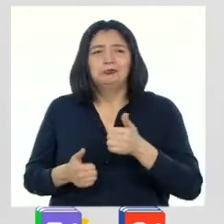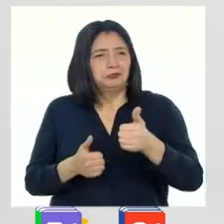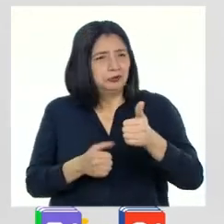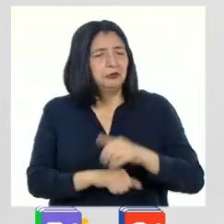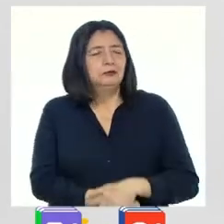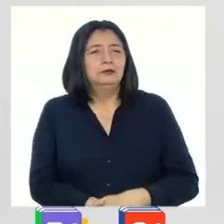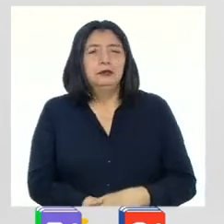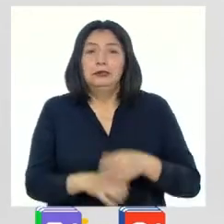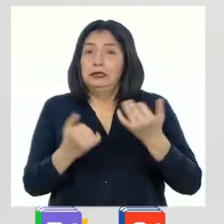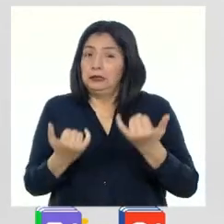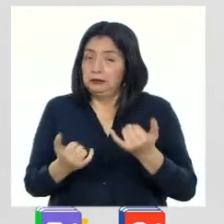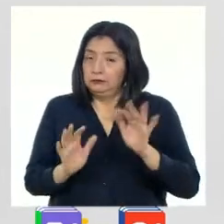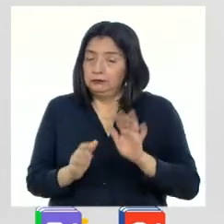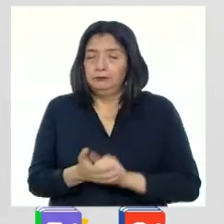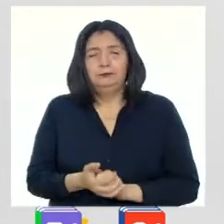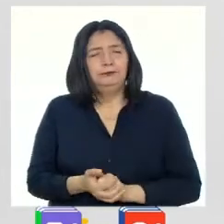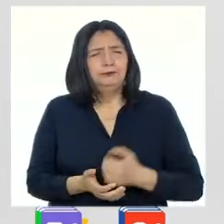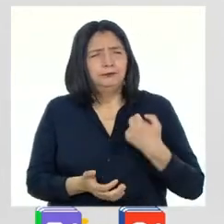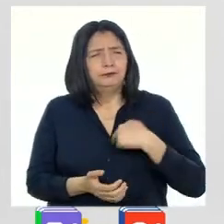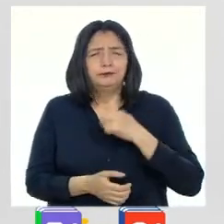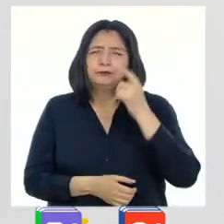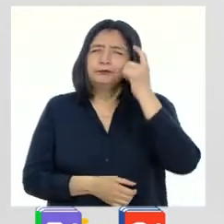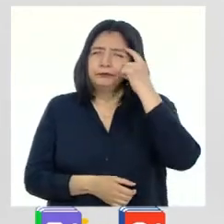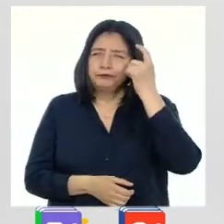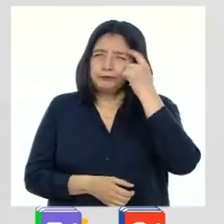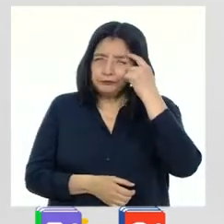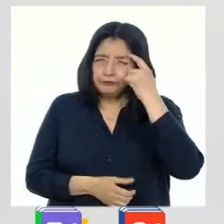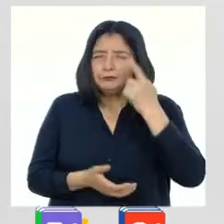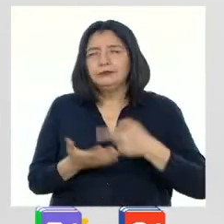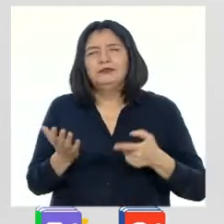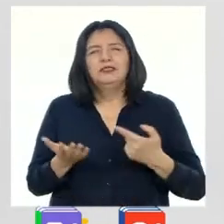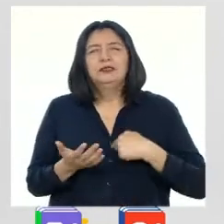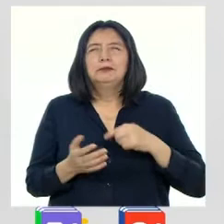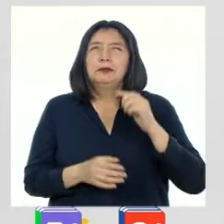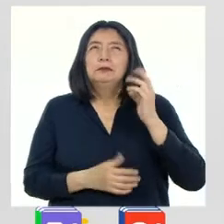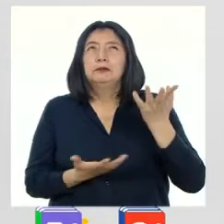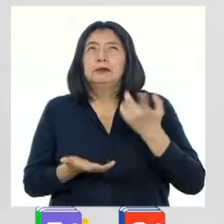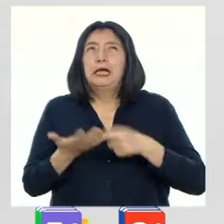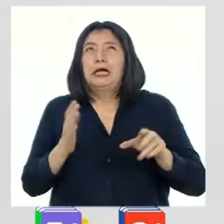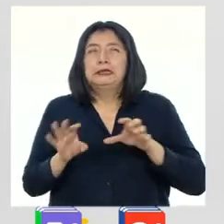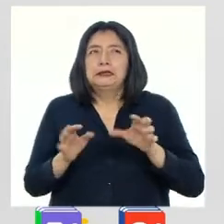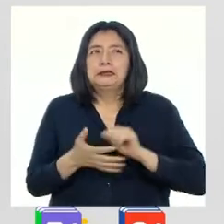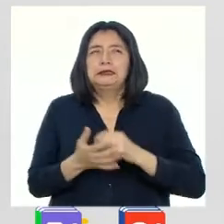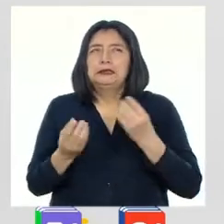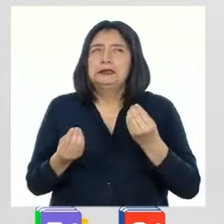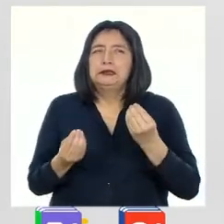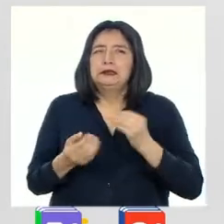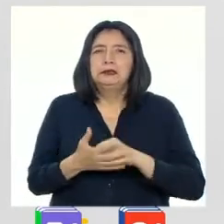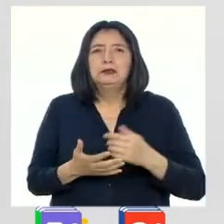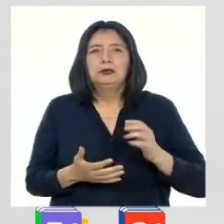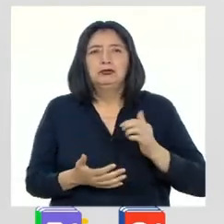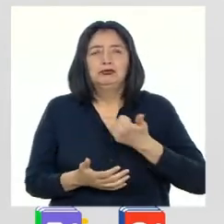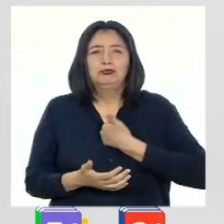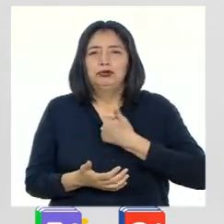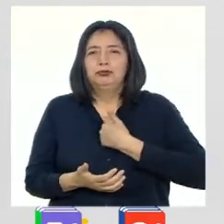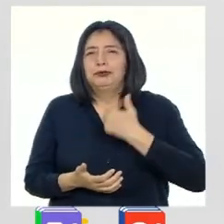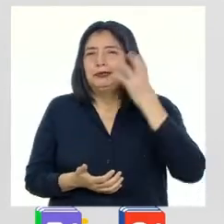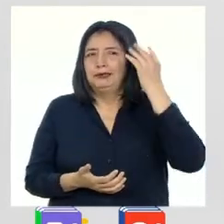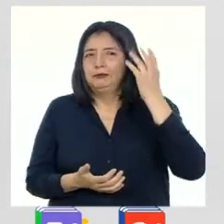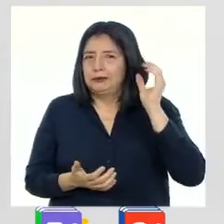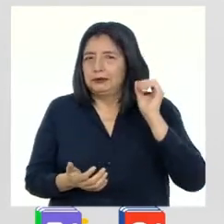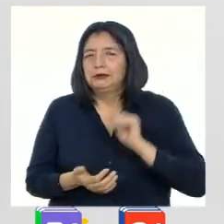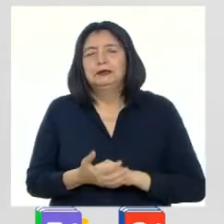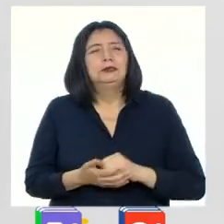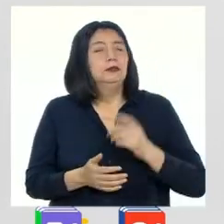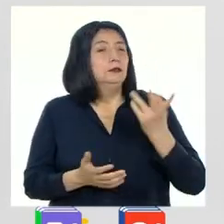Patty. Ahora, debemos tener en cuenta que lo que vamos a crear está relacionado con nuestras experiencias. Por